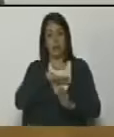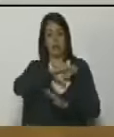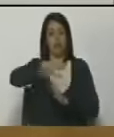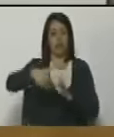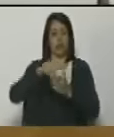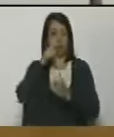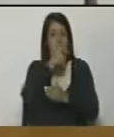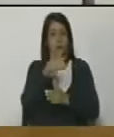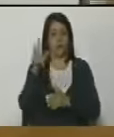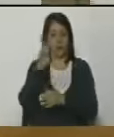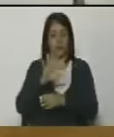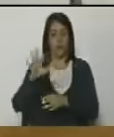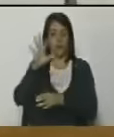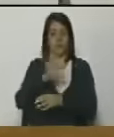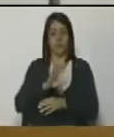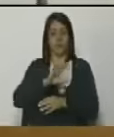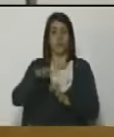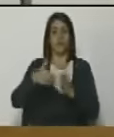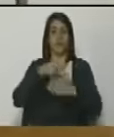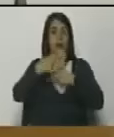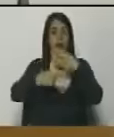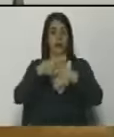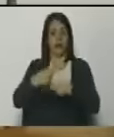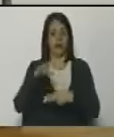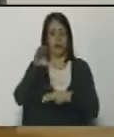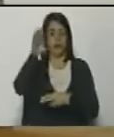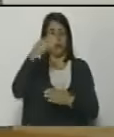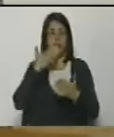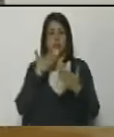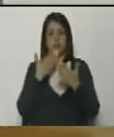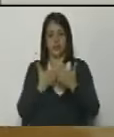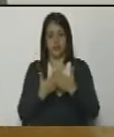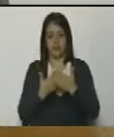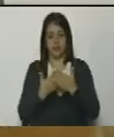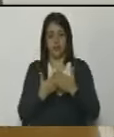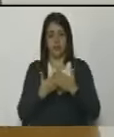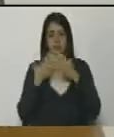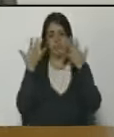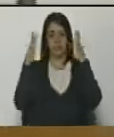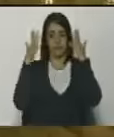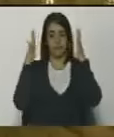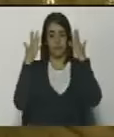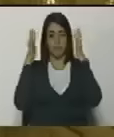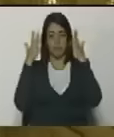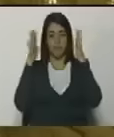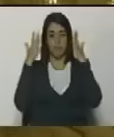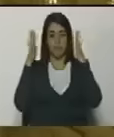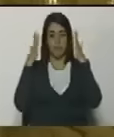todo el pueblo venezolano y para las generaciones futuras. Muchísimas gracias.